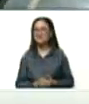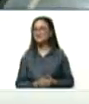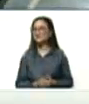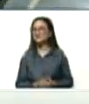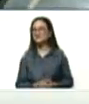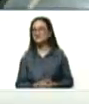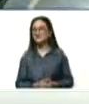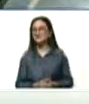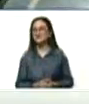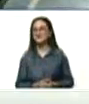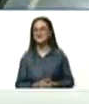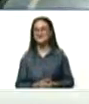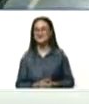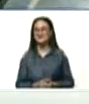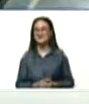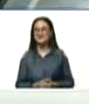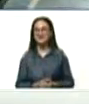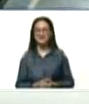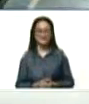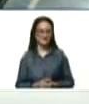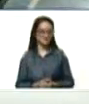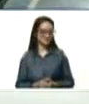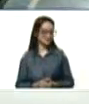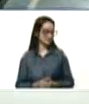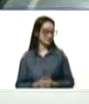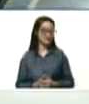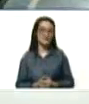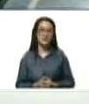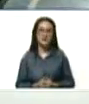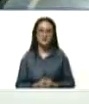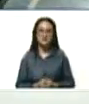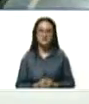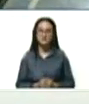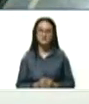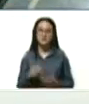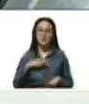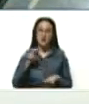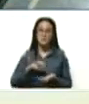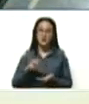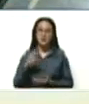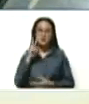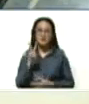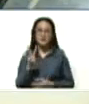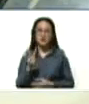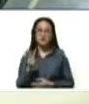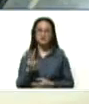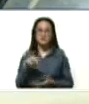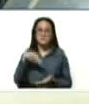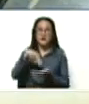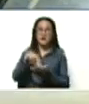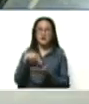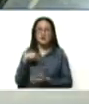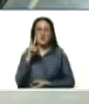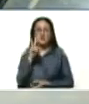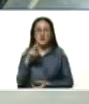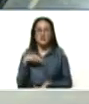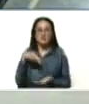Esa estación, ahí mira, ahí en esos andenes, iba caminando Cilia, yo iba caminando, ella me vio y se paró, y yo la vi y me paré.